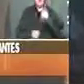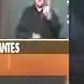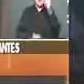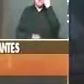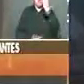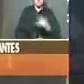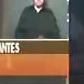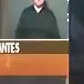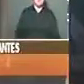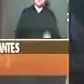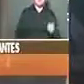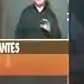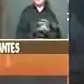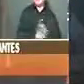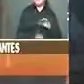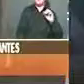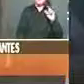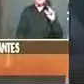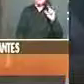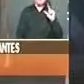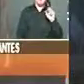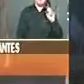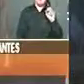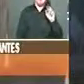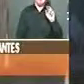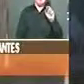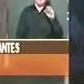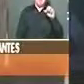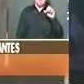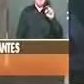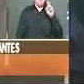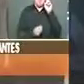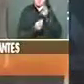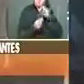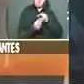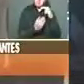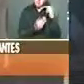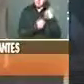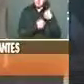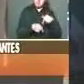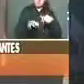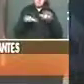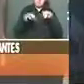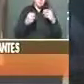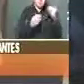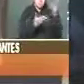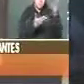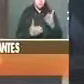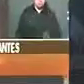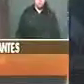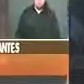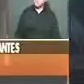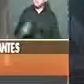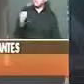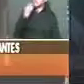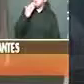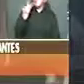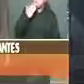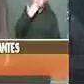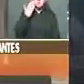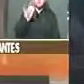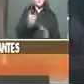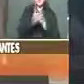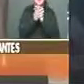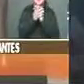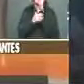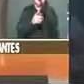apreciaciones, la percepción del doctor Álvaro Hernán Prada Artunduaga, el Centro Democrático, aquí en la plenaria. Congresista, bienvenido siempre. Muchas gracias, Pepe, muy amables. Y un